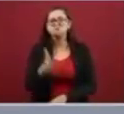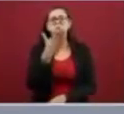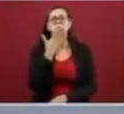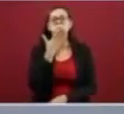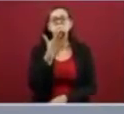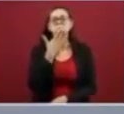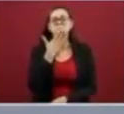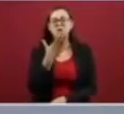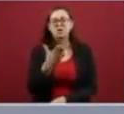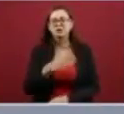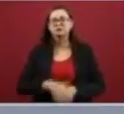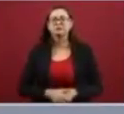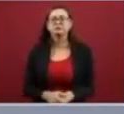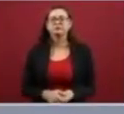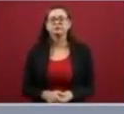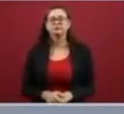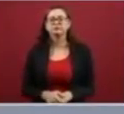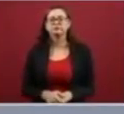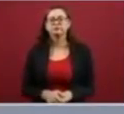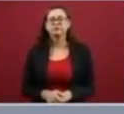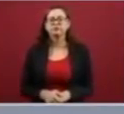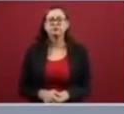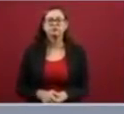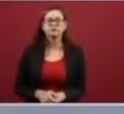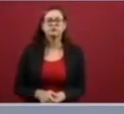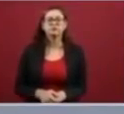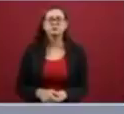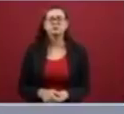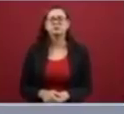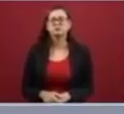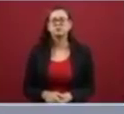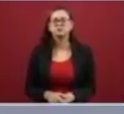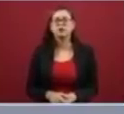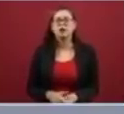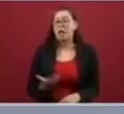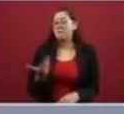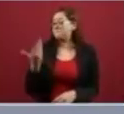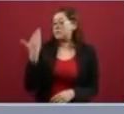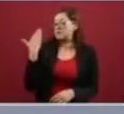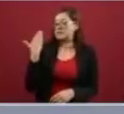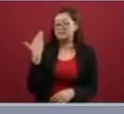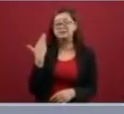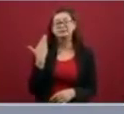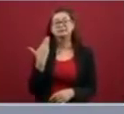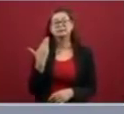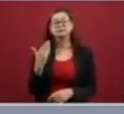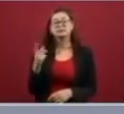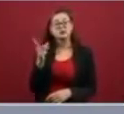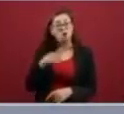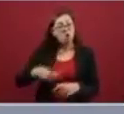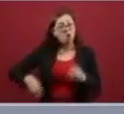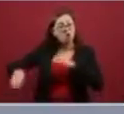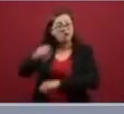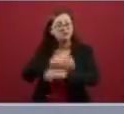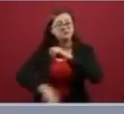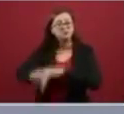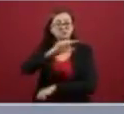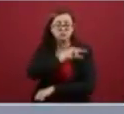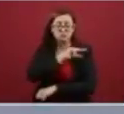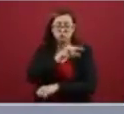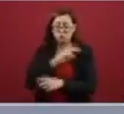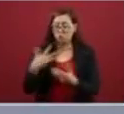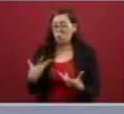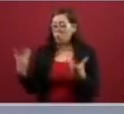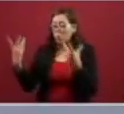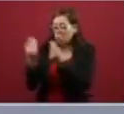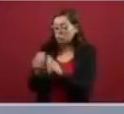Hace poco firmamos con las organizaciones del sector privado un